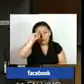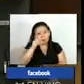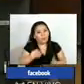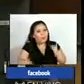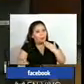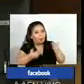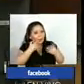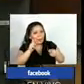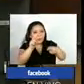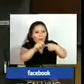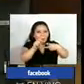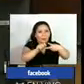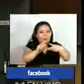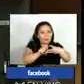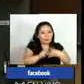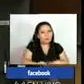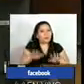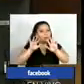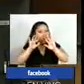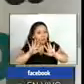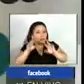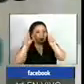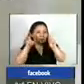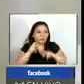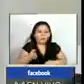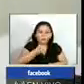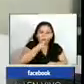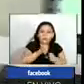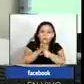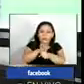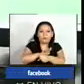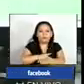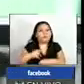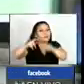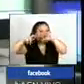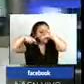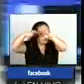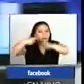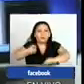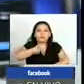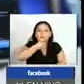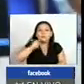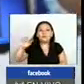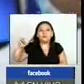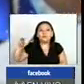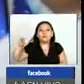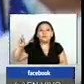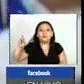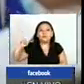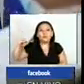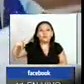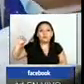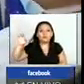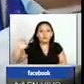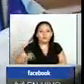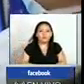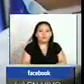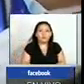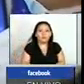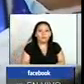más detalles sobre las 10 líneas de control durante la pandemia. Con imágenes e informe de Enrique López, Noticiero Hechos.